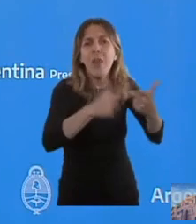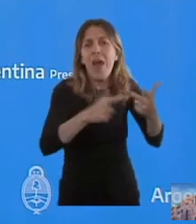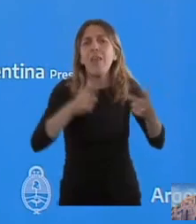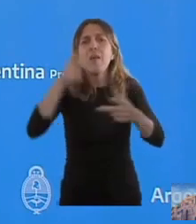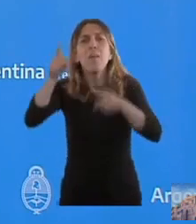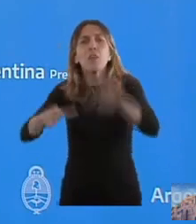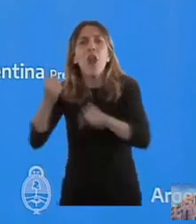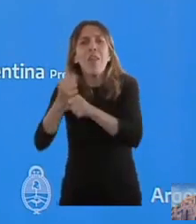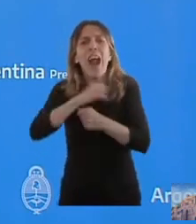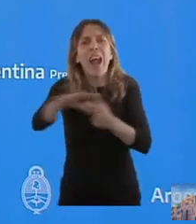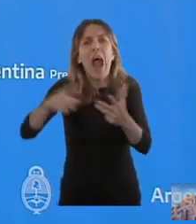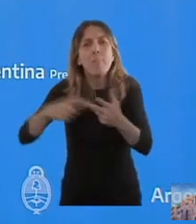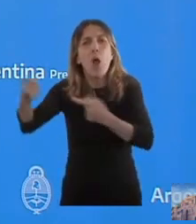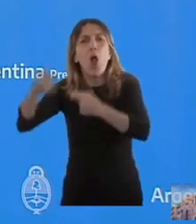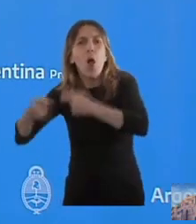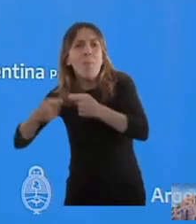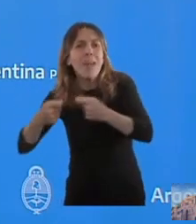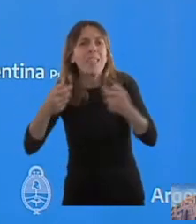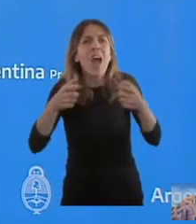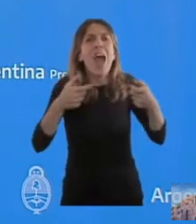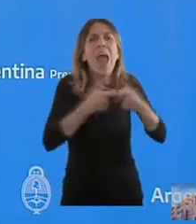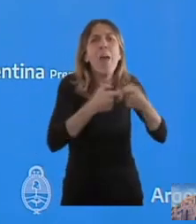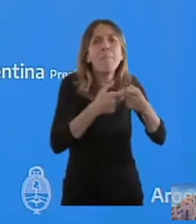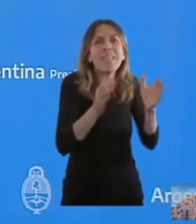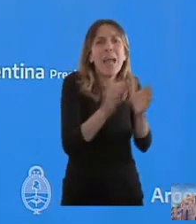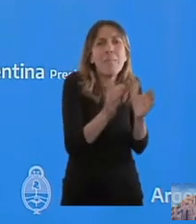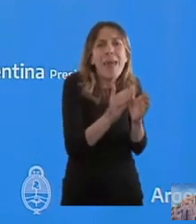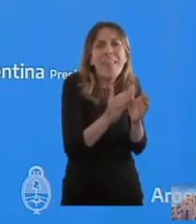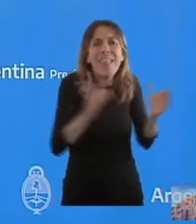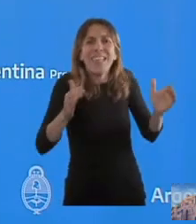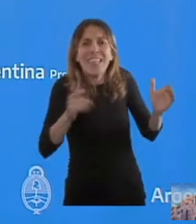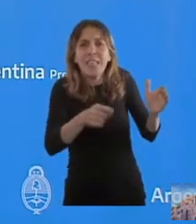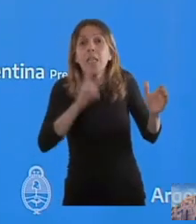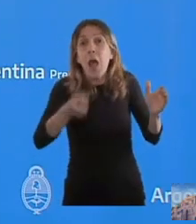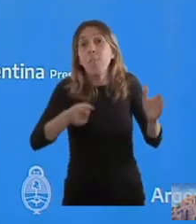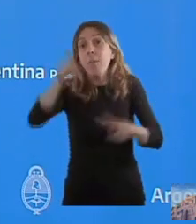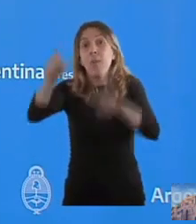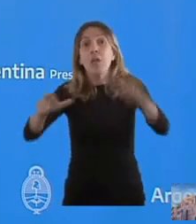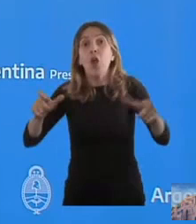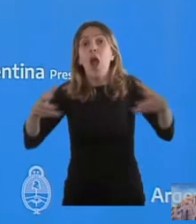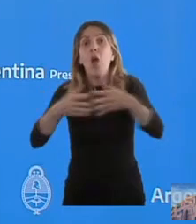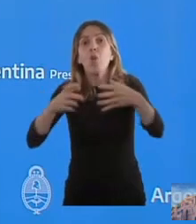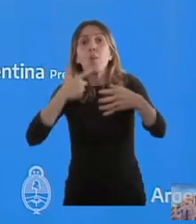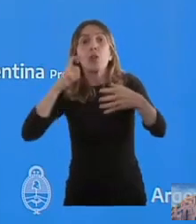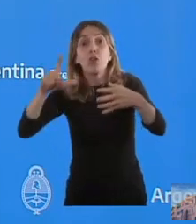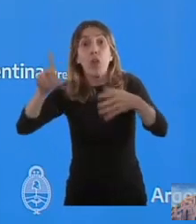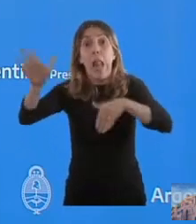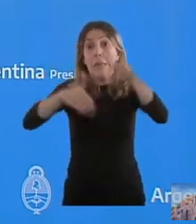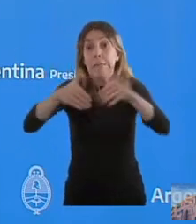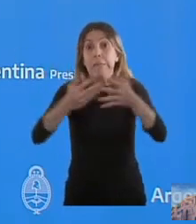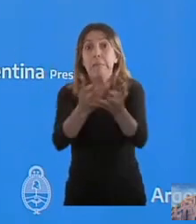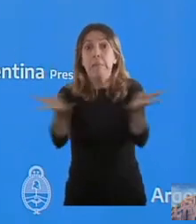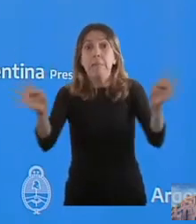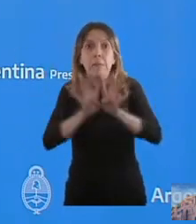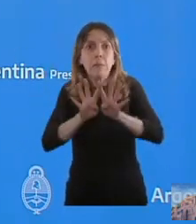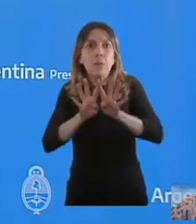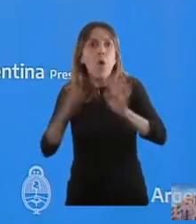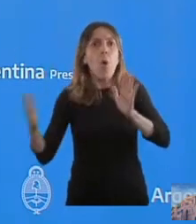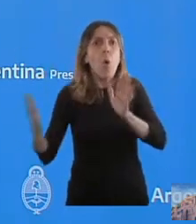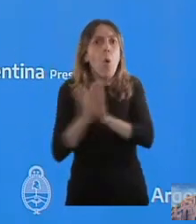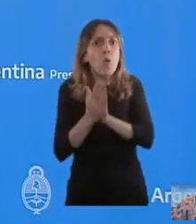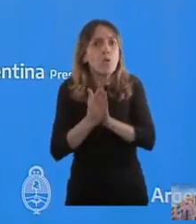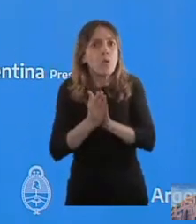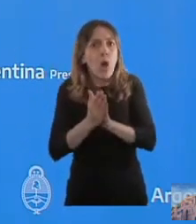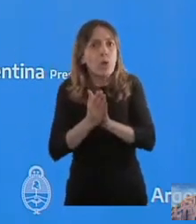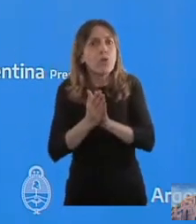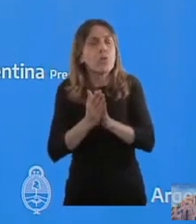y el comercio, la pequeña y mediana empresa y la sociedad civil, para que juntos